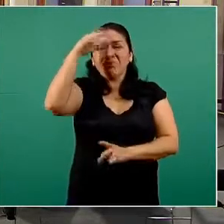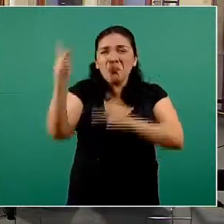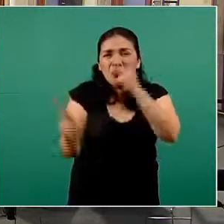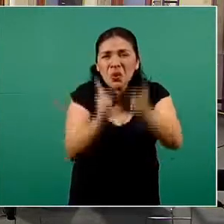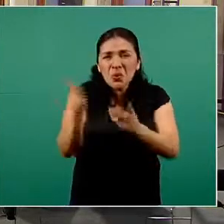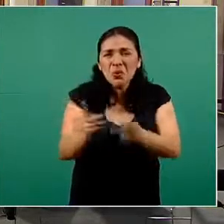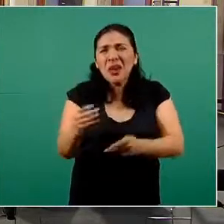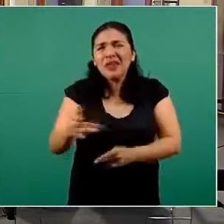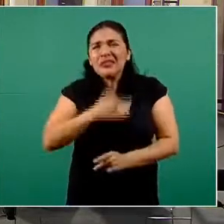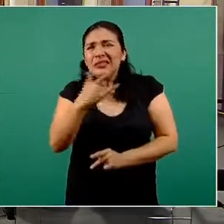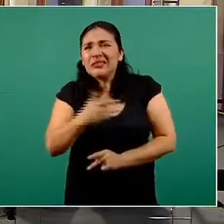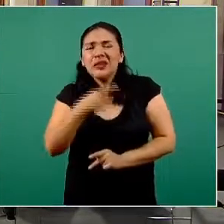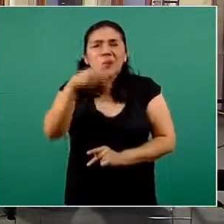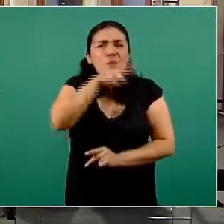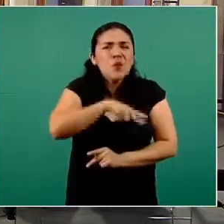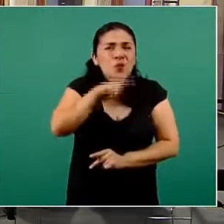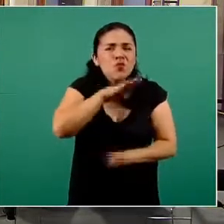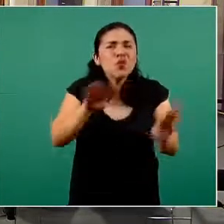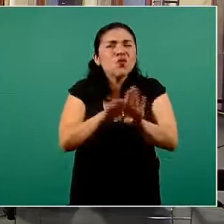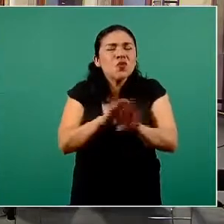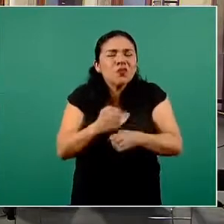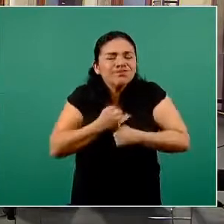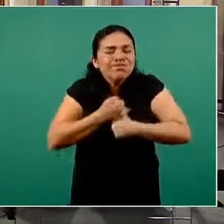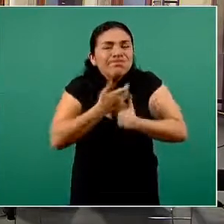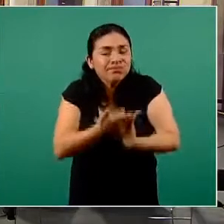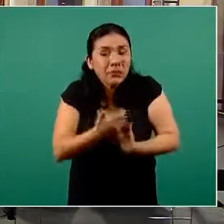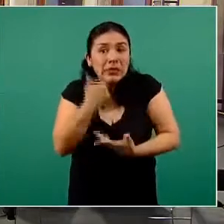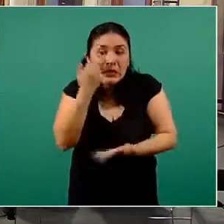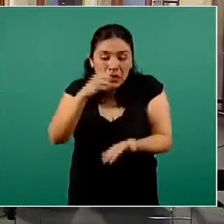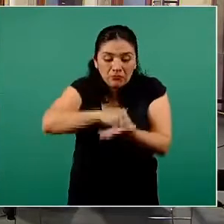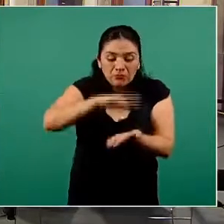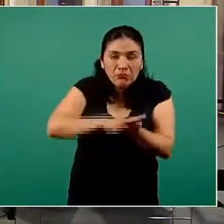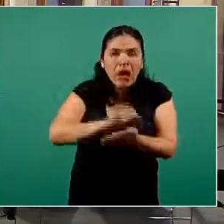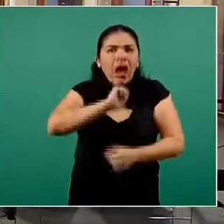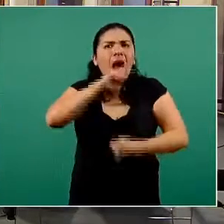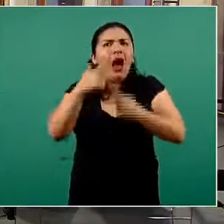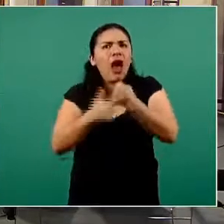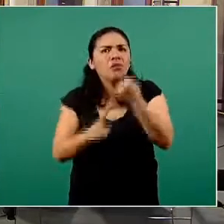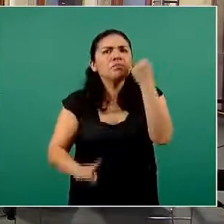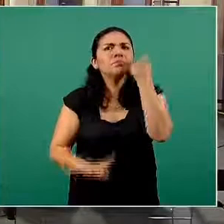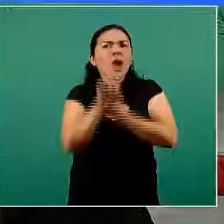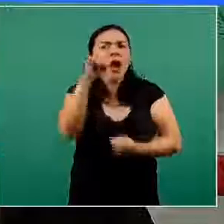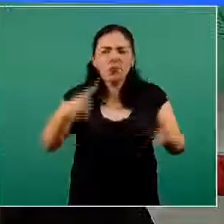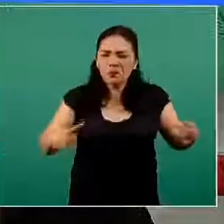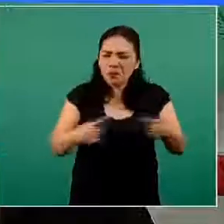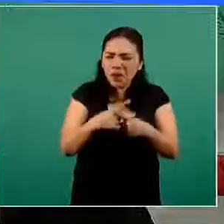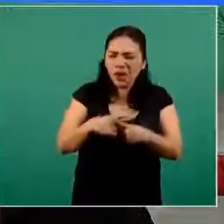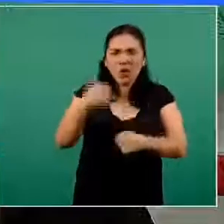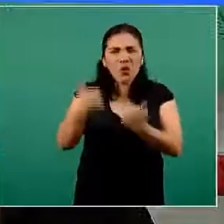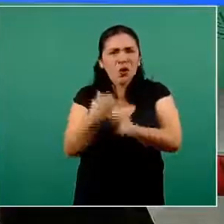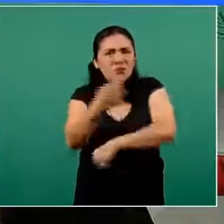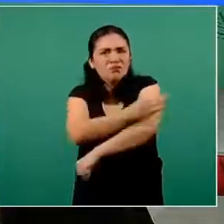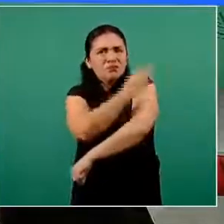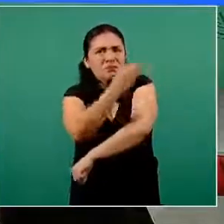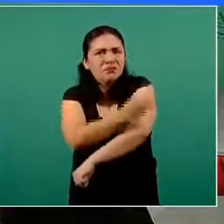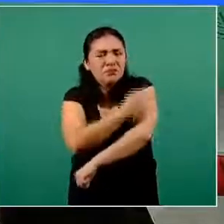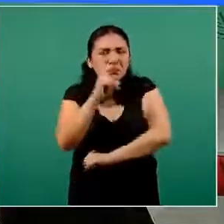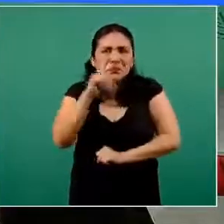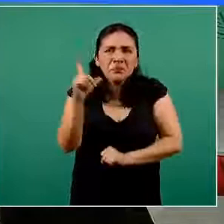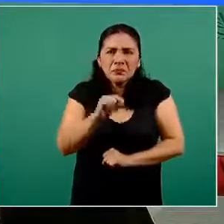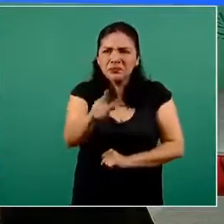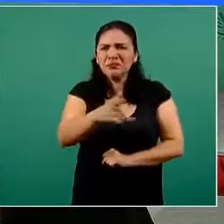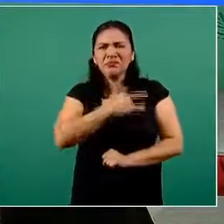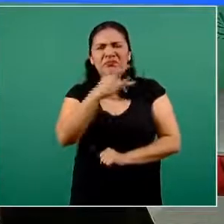hacer, si tiene alguna preocupación que externar, si quiere registrar un evento secundario a la vacunación que usted